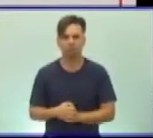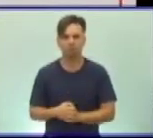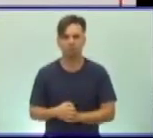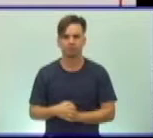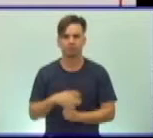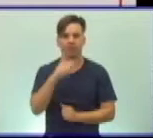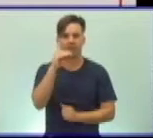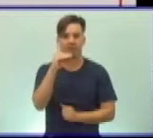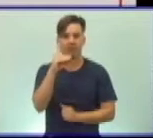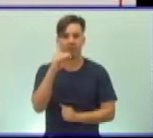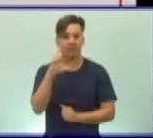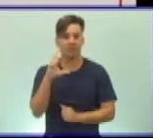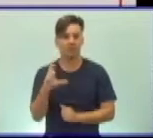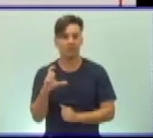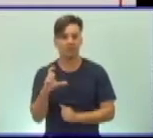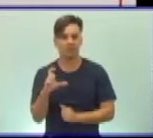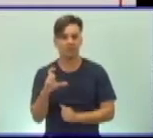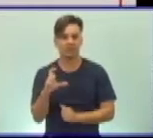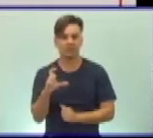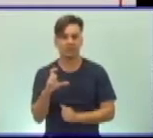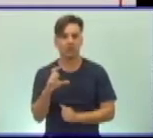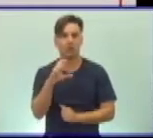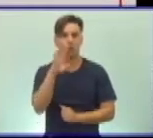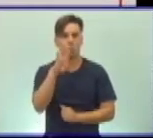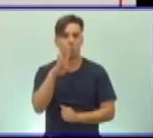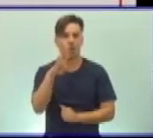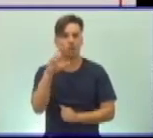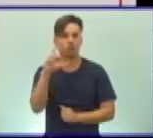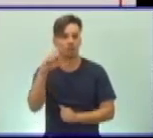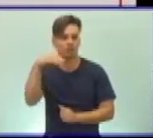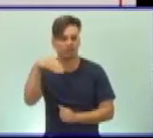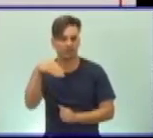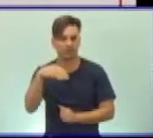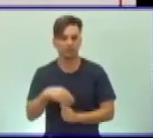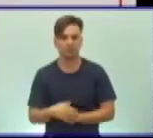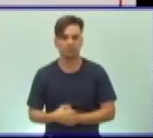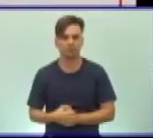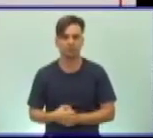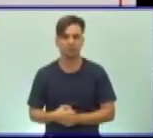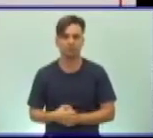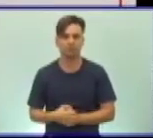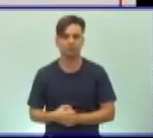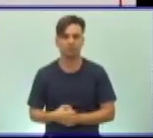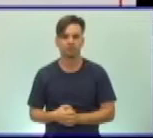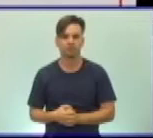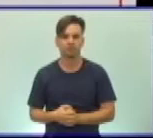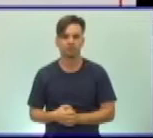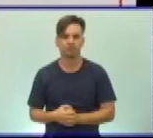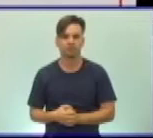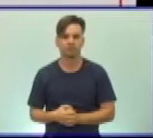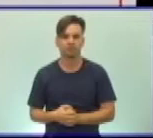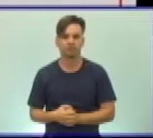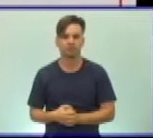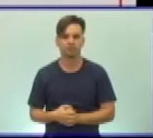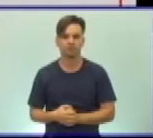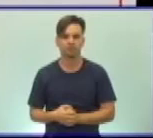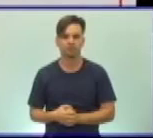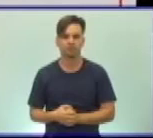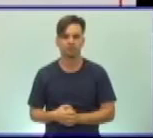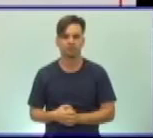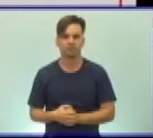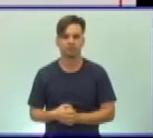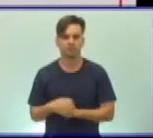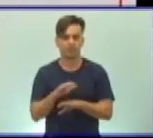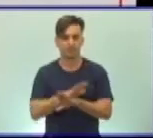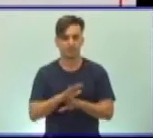C, su valor es 4 centímetros. Quiere decir que ya en la ecuación del